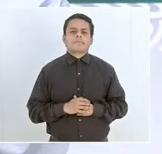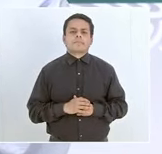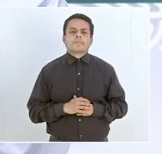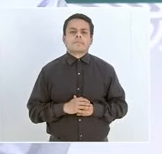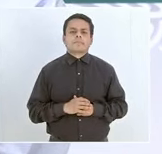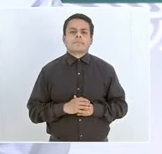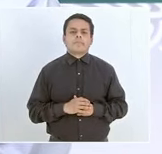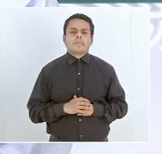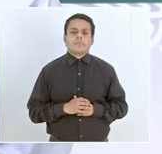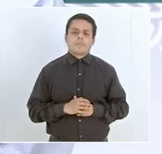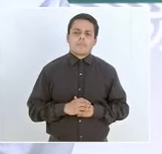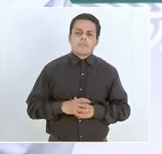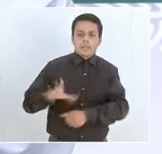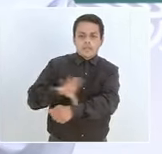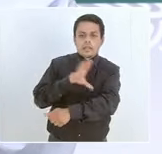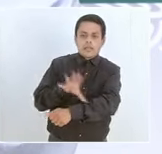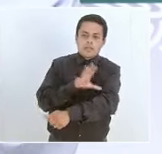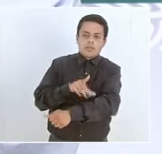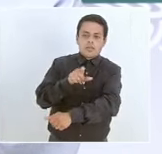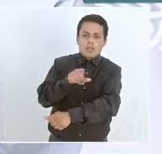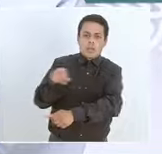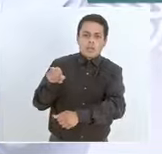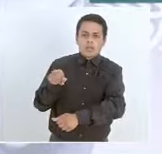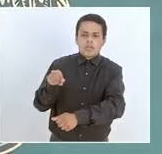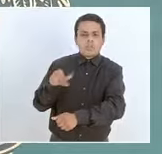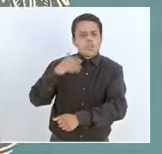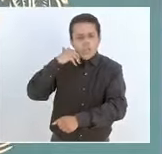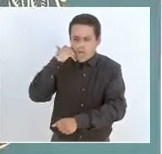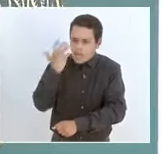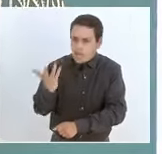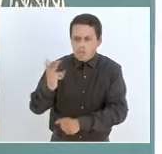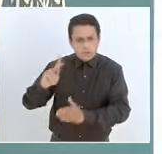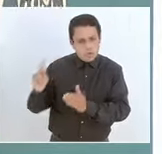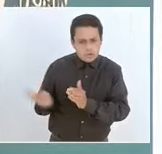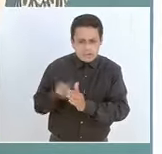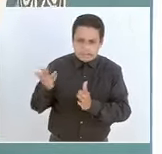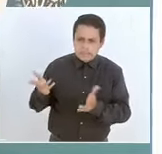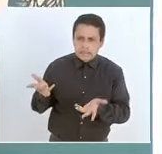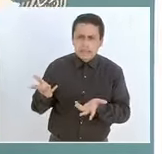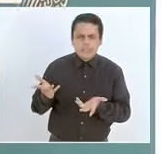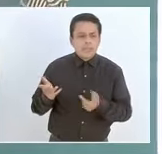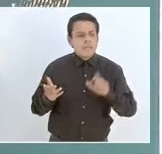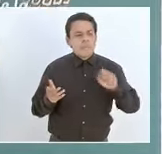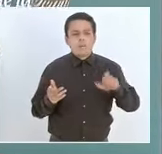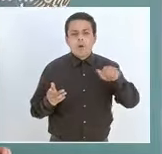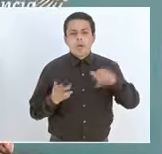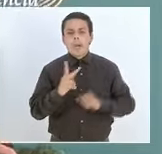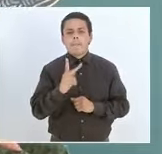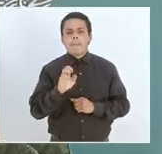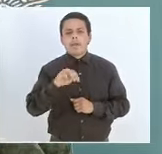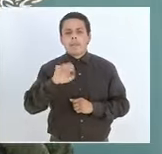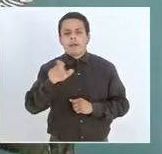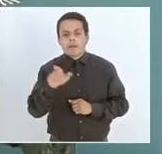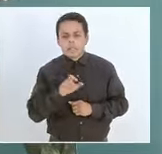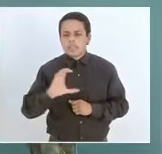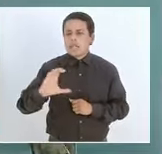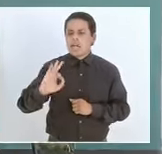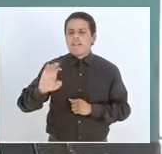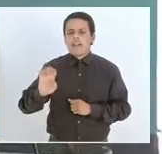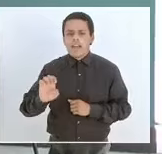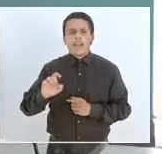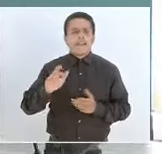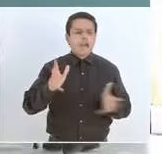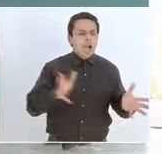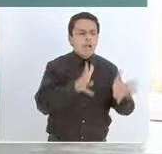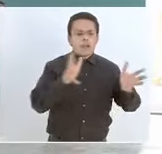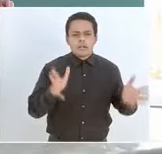el sector energético. Estamos rescatando a Pemex, a la Comisión Federal de Electricidad.